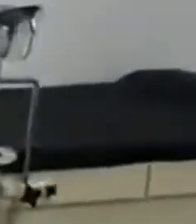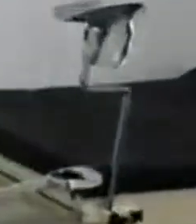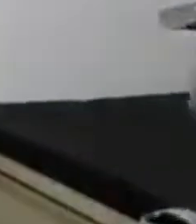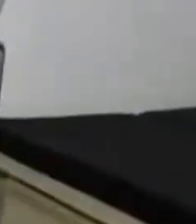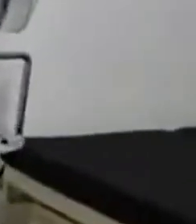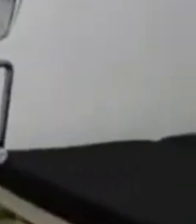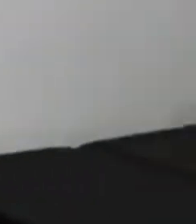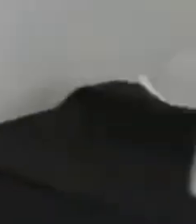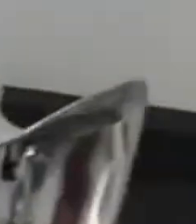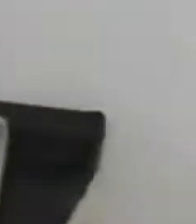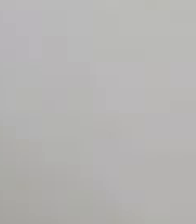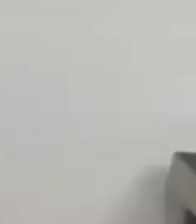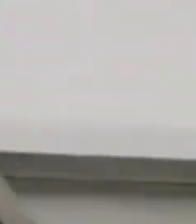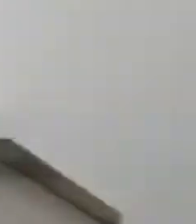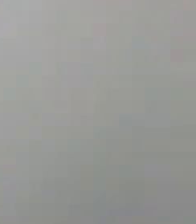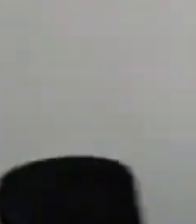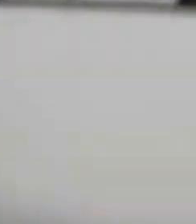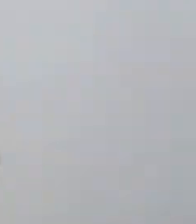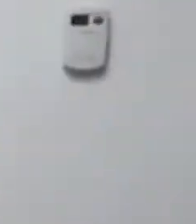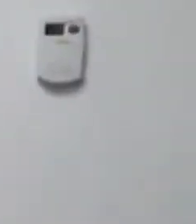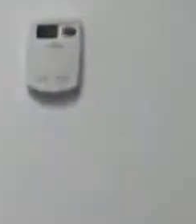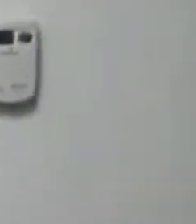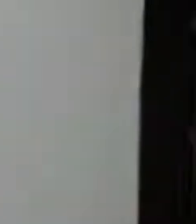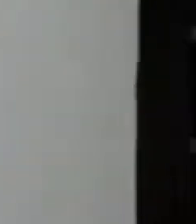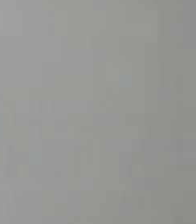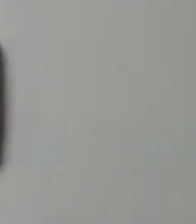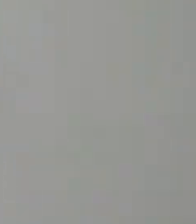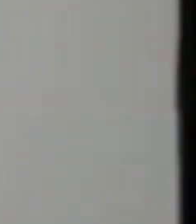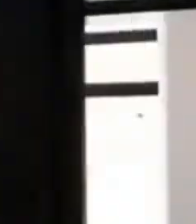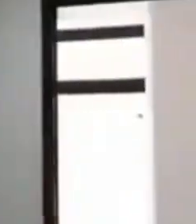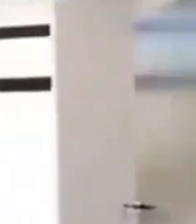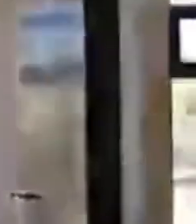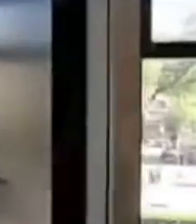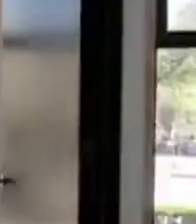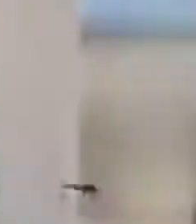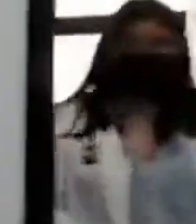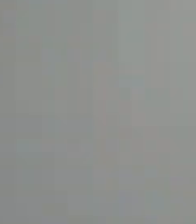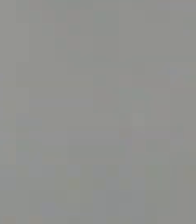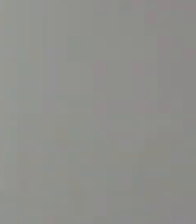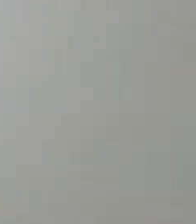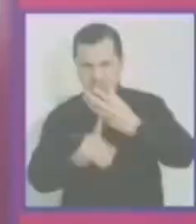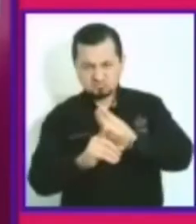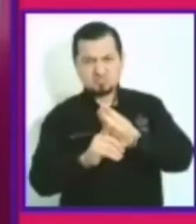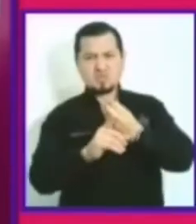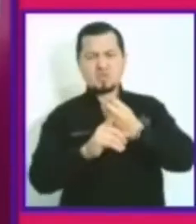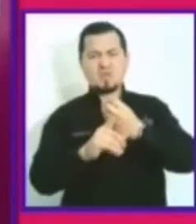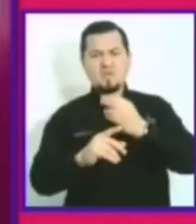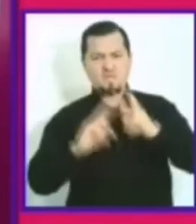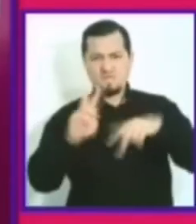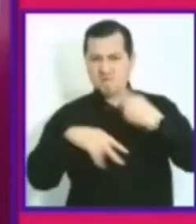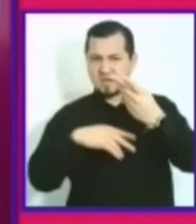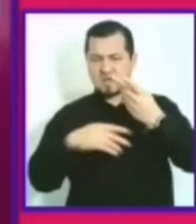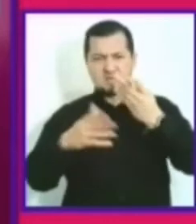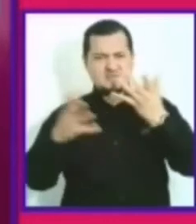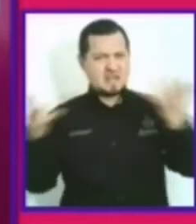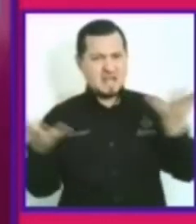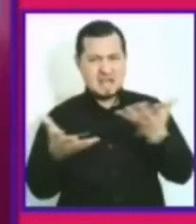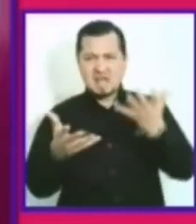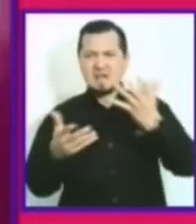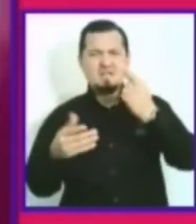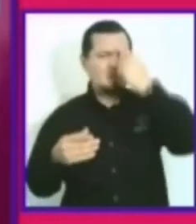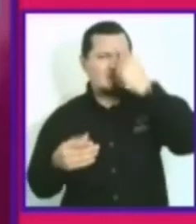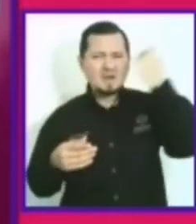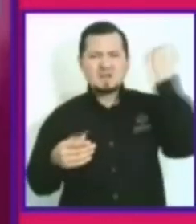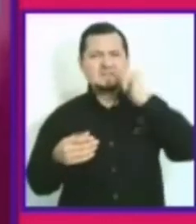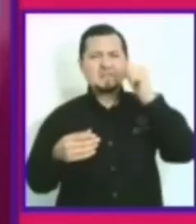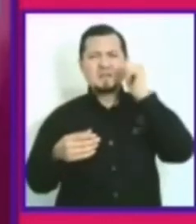e hijos accedan a la atención terapéutica y pedagógica especializada el gobernador enrique alfaro dijo que